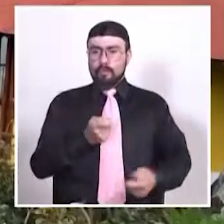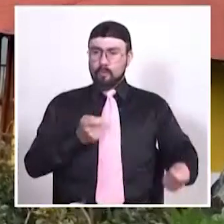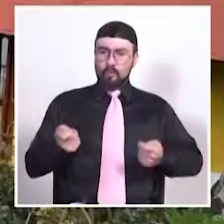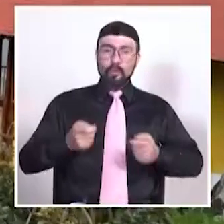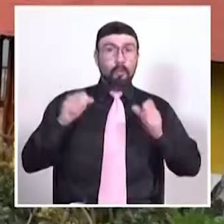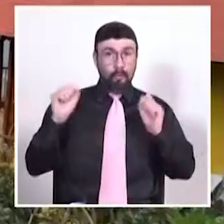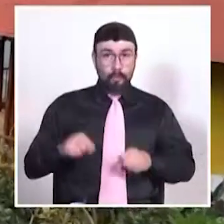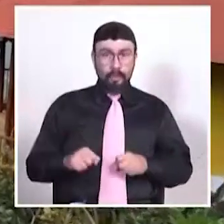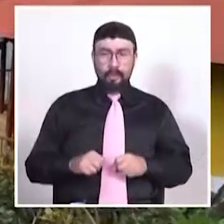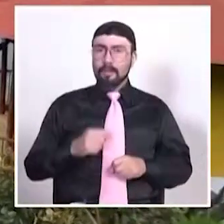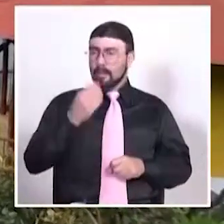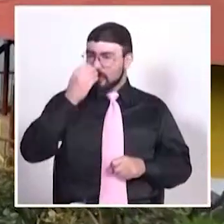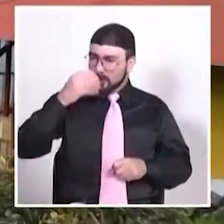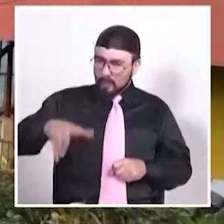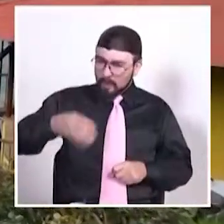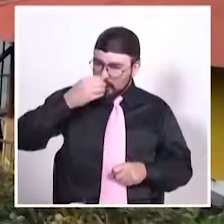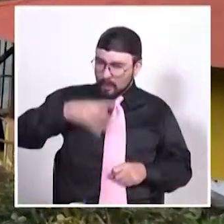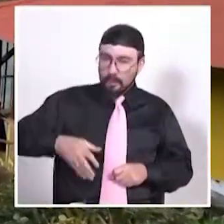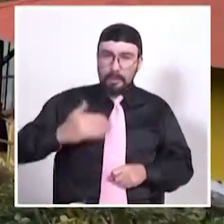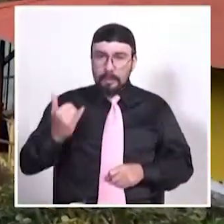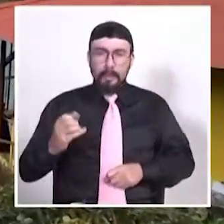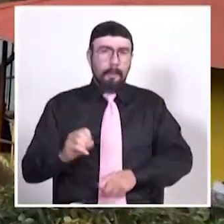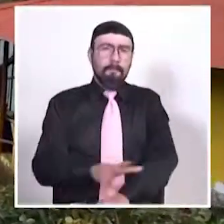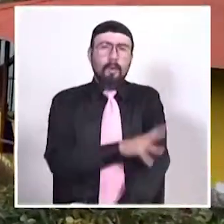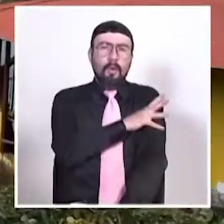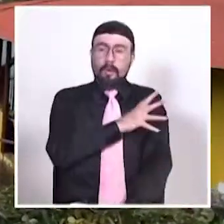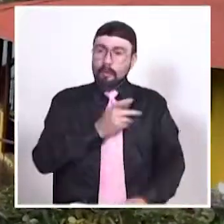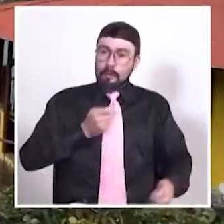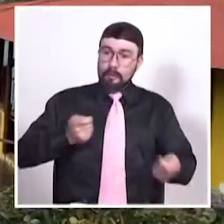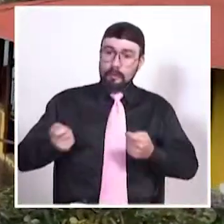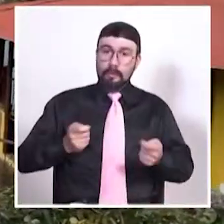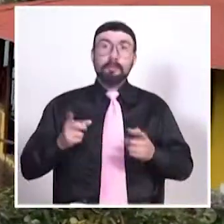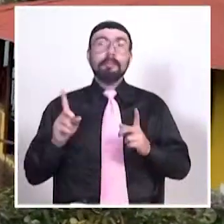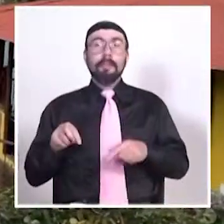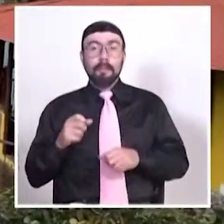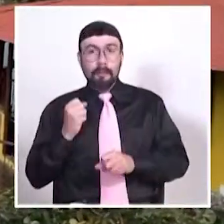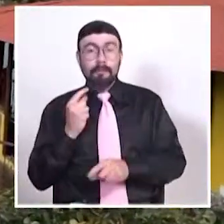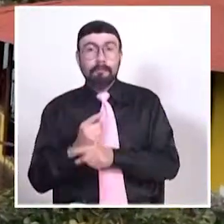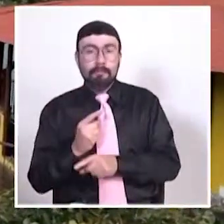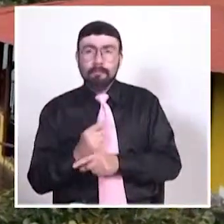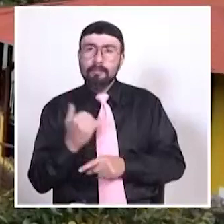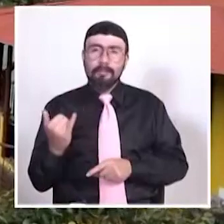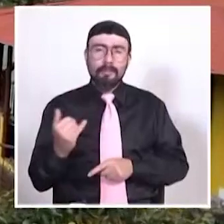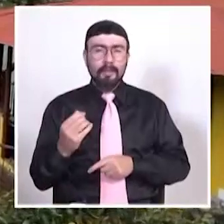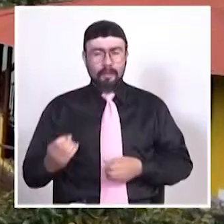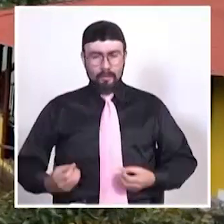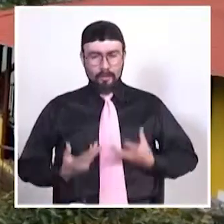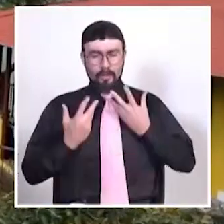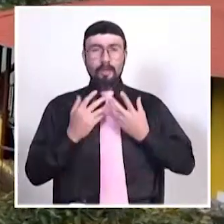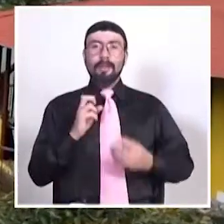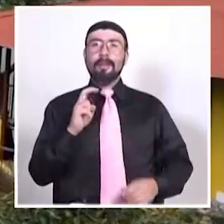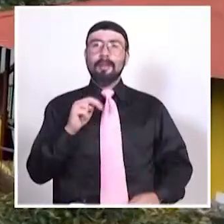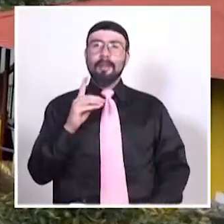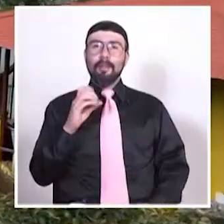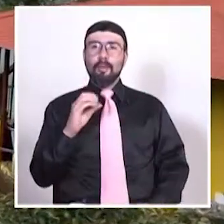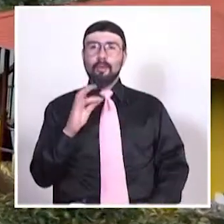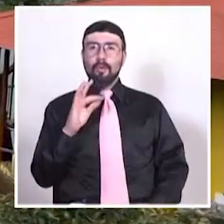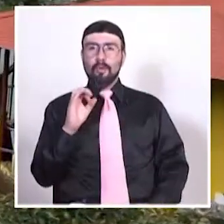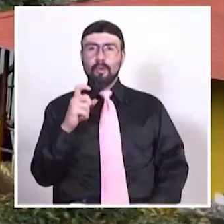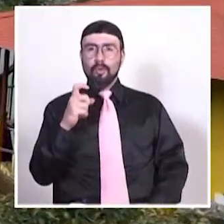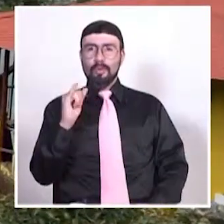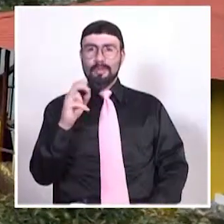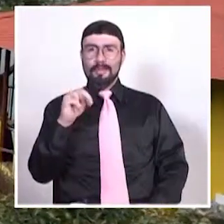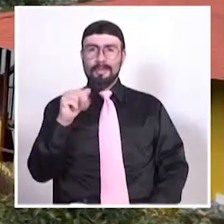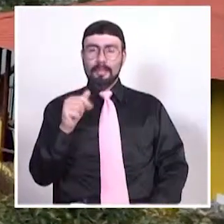para desintoxicarnos emocionalmente, porque también producimos endotoxinas. Toxinas que se liberan a partir